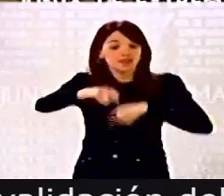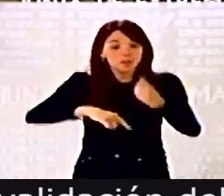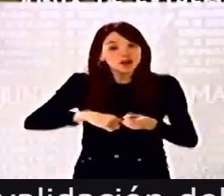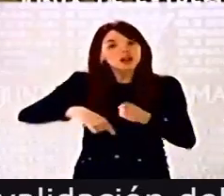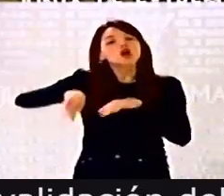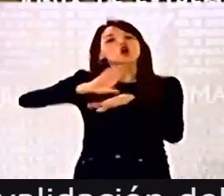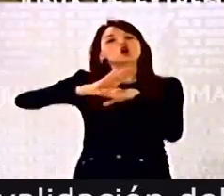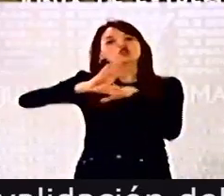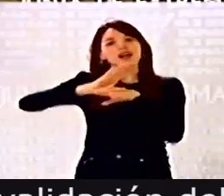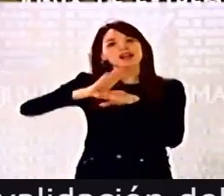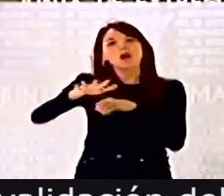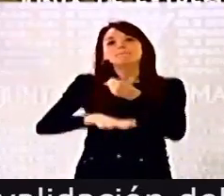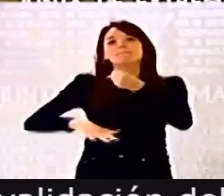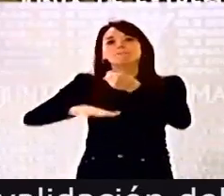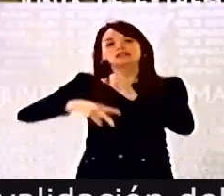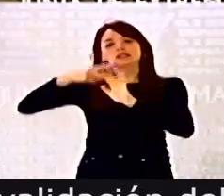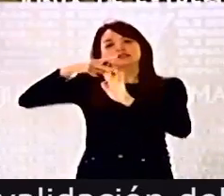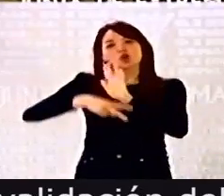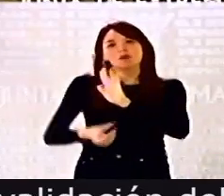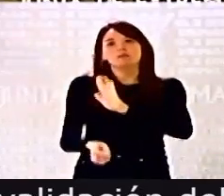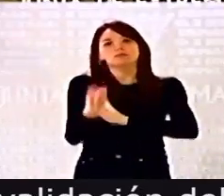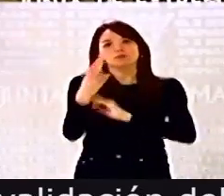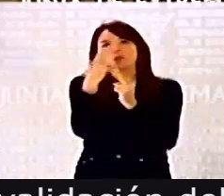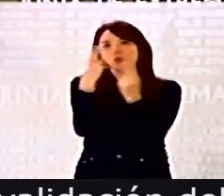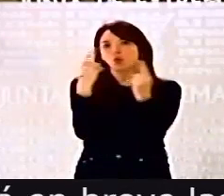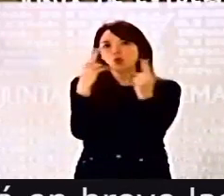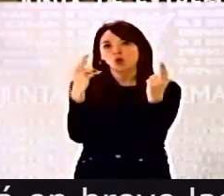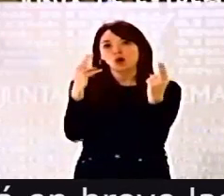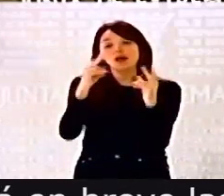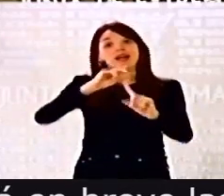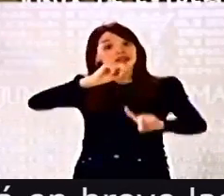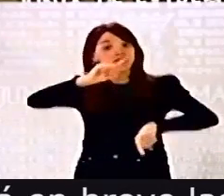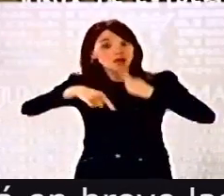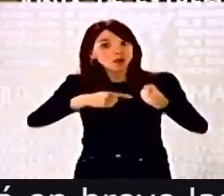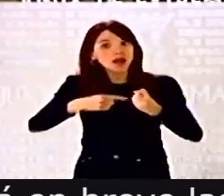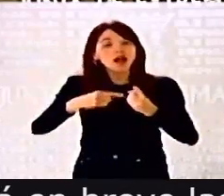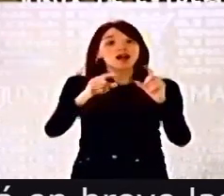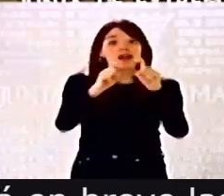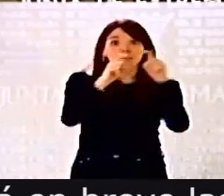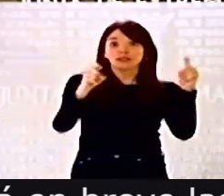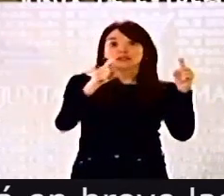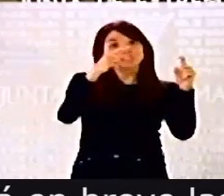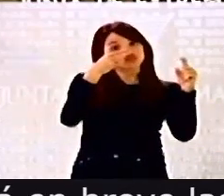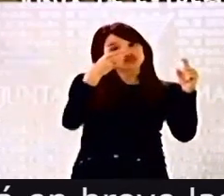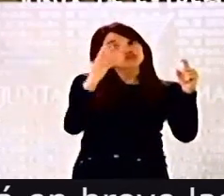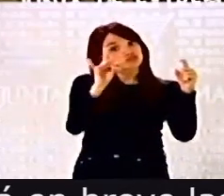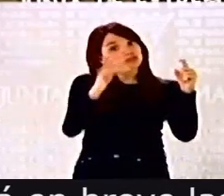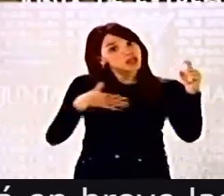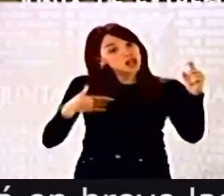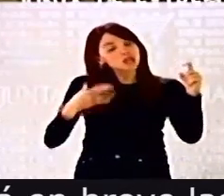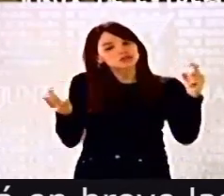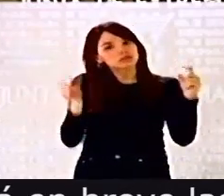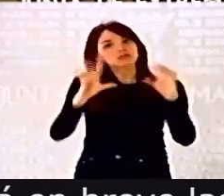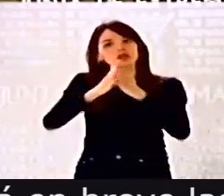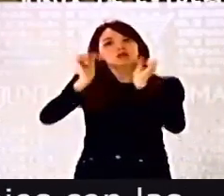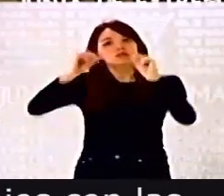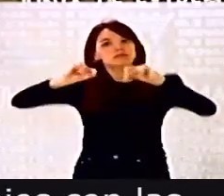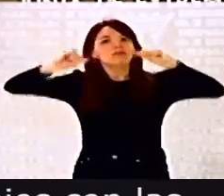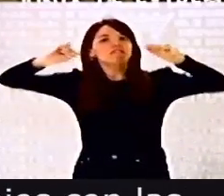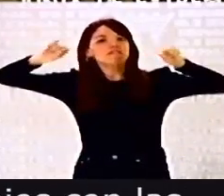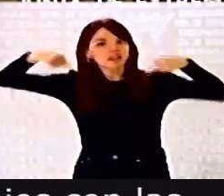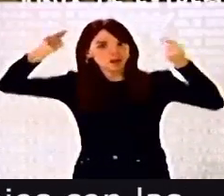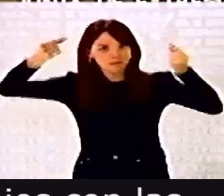bases reguladoras. Procederá a suscribir los convenios con las entidades financieras interesadas y realizará la convocatoria para